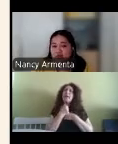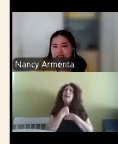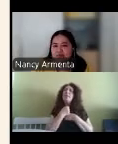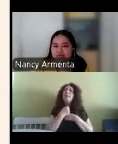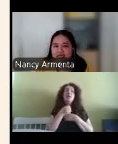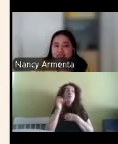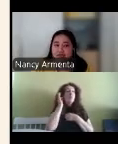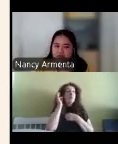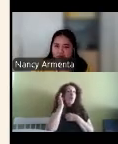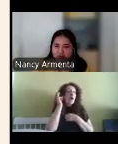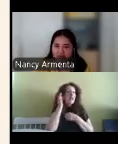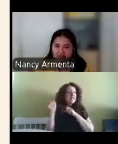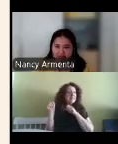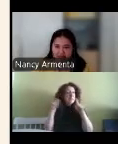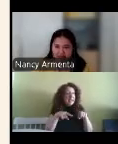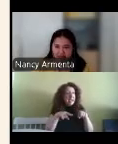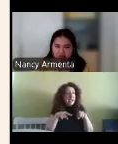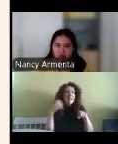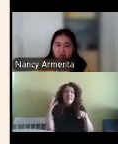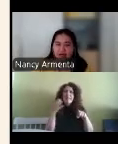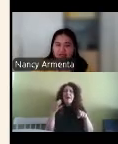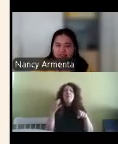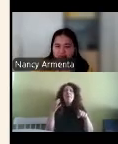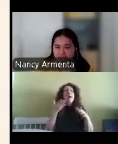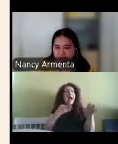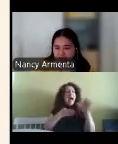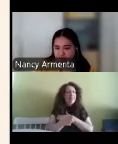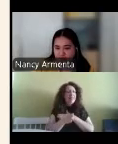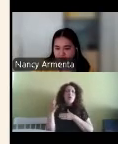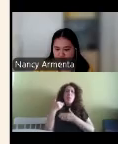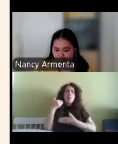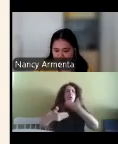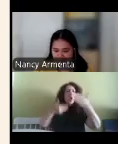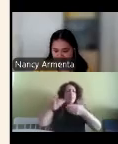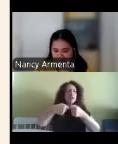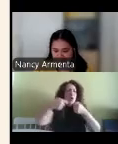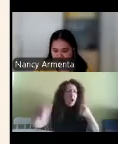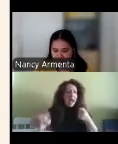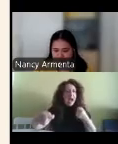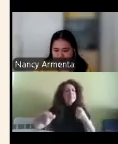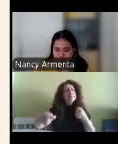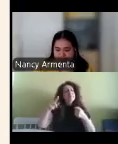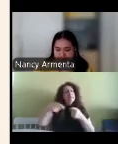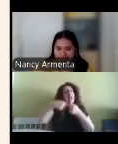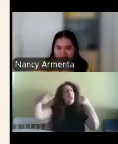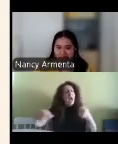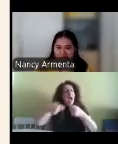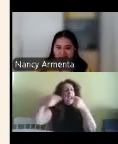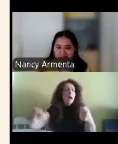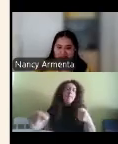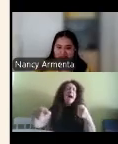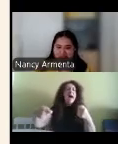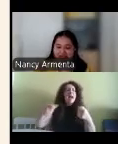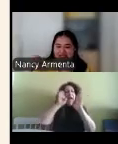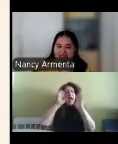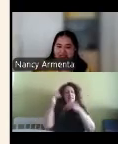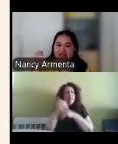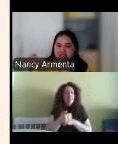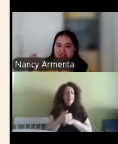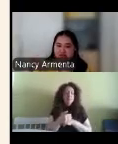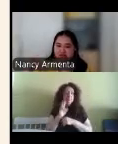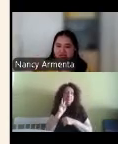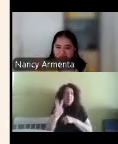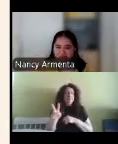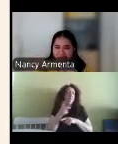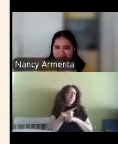las mujeres migrantes, para poder tener el acceso o para recibir ciertos procesos de atención. Y entonces ahí ya es